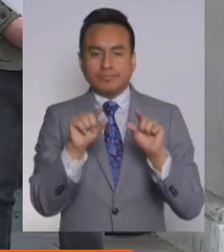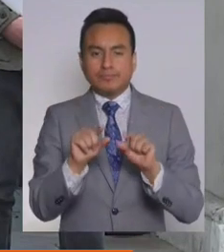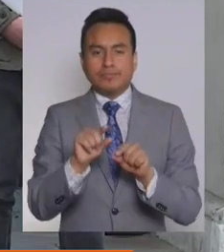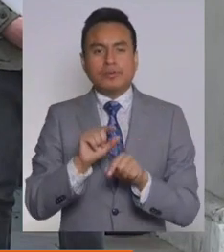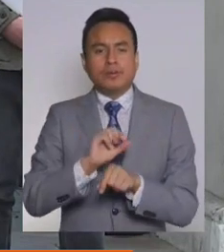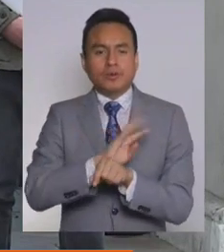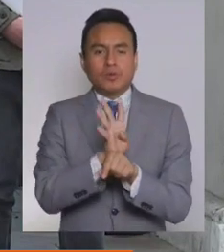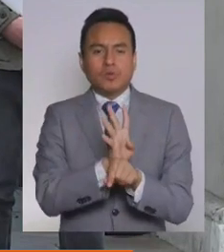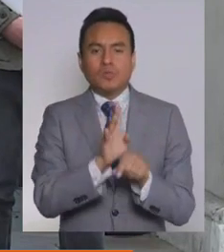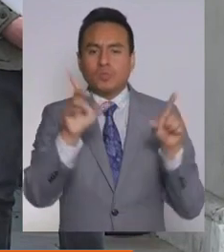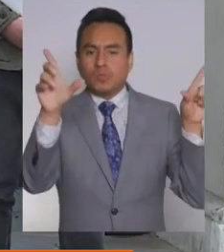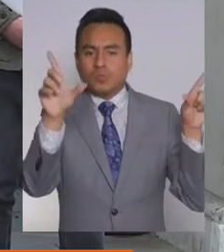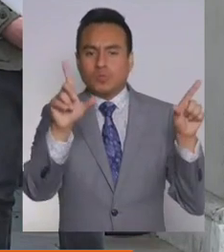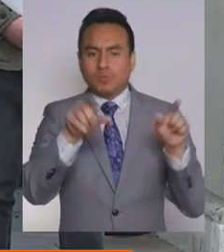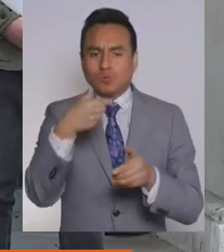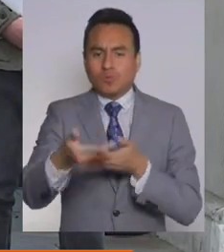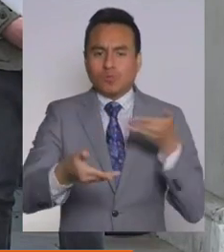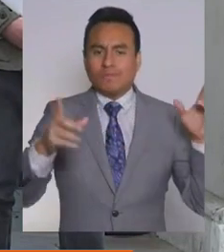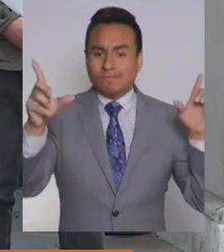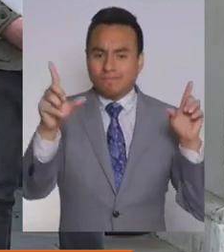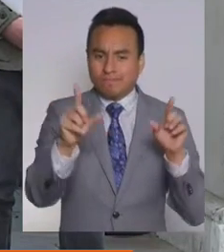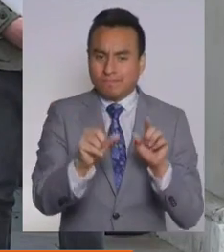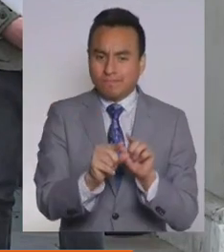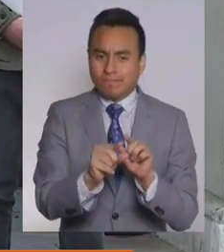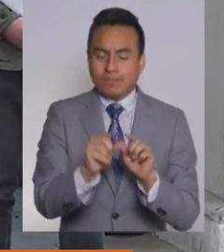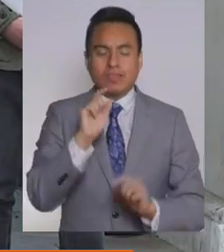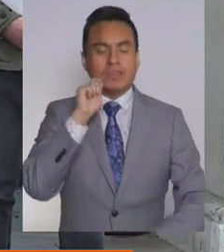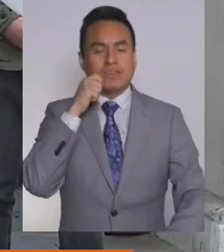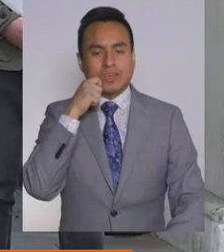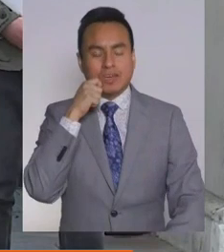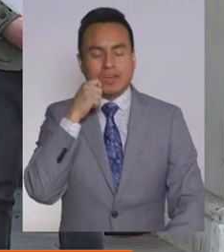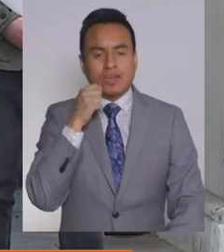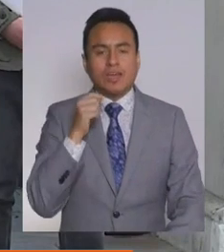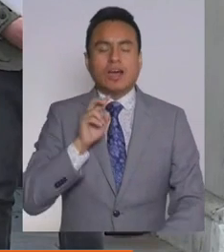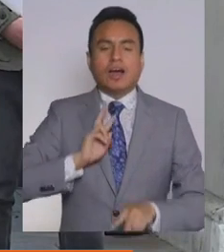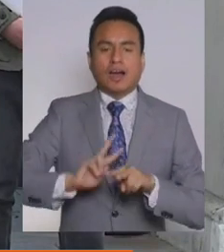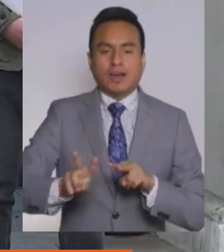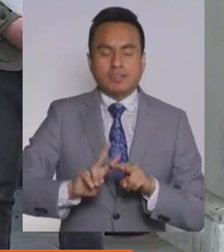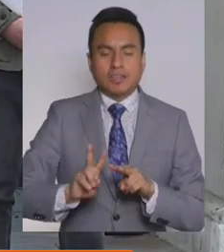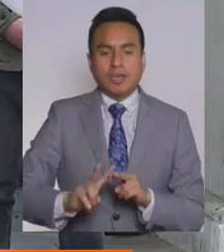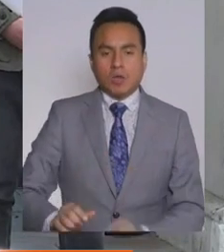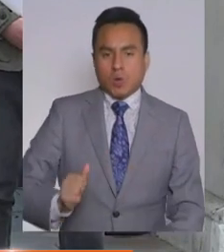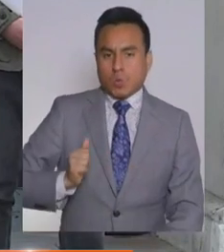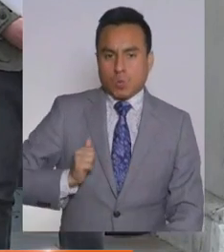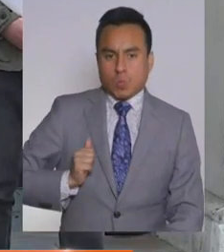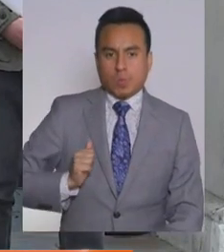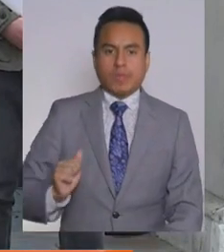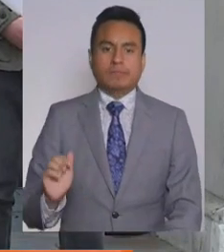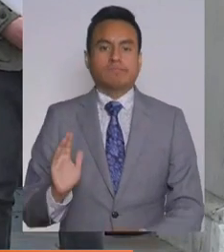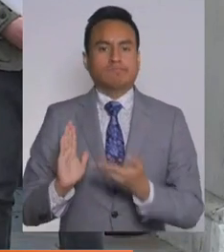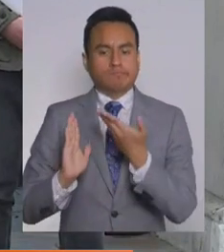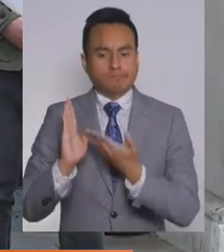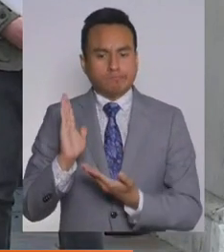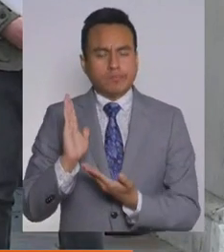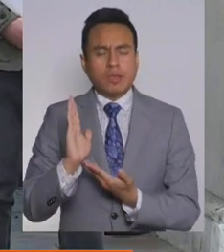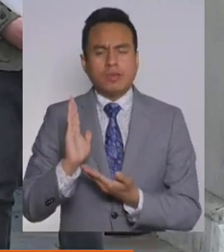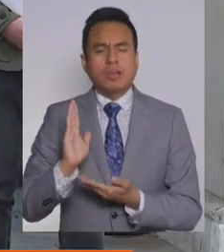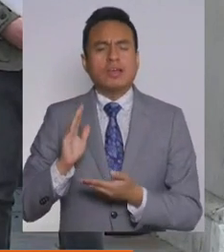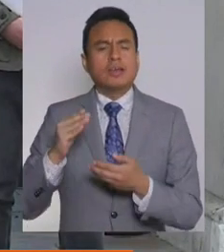de contagios y ese nivel de contagios, haciendo y escuchando y